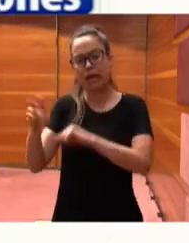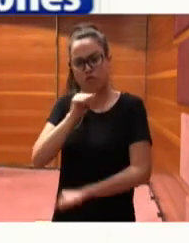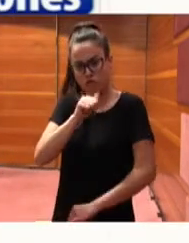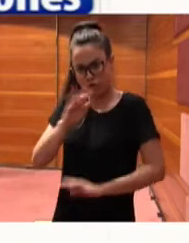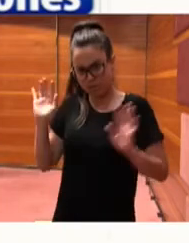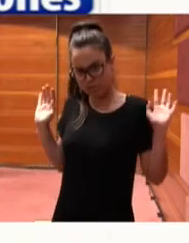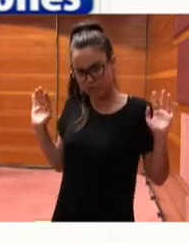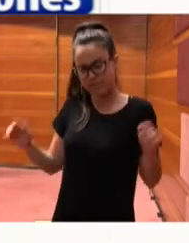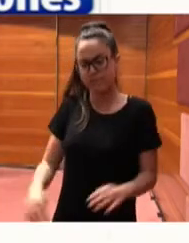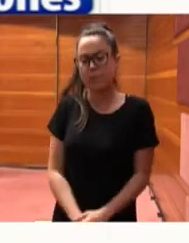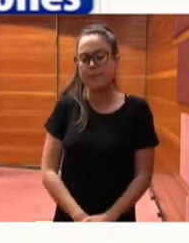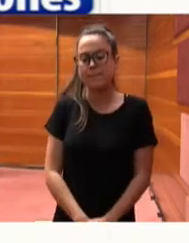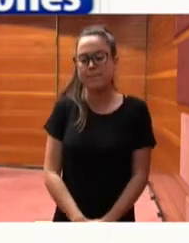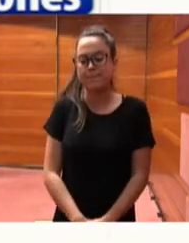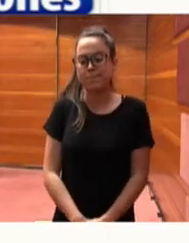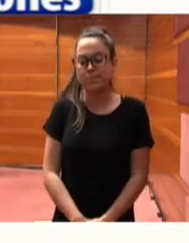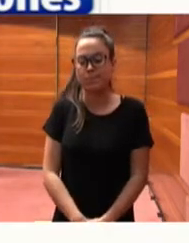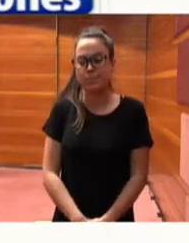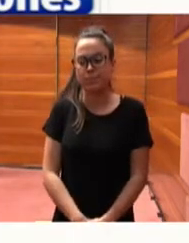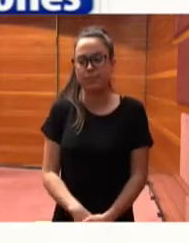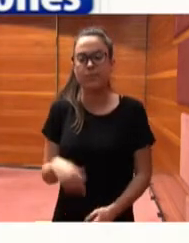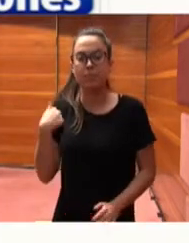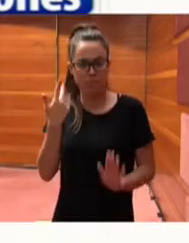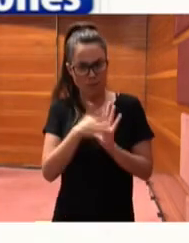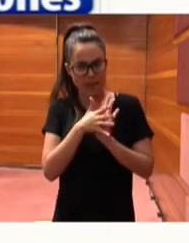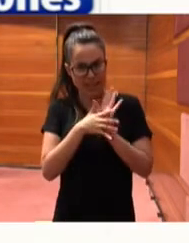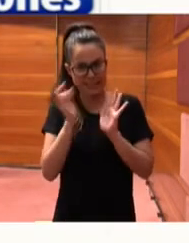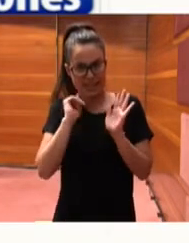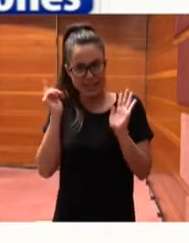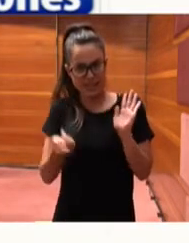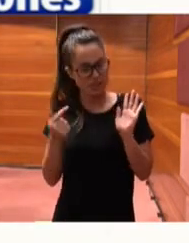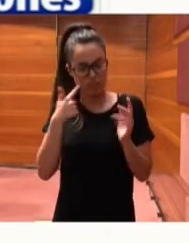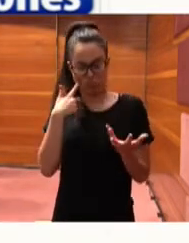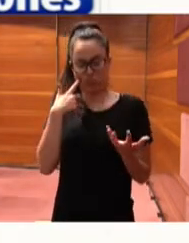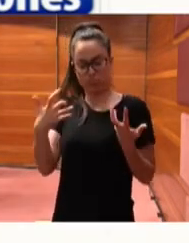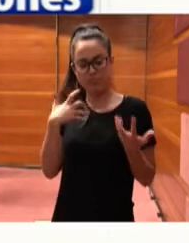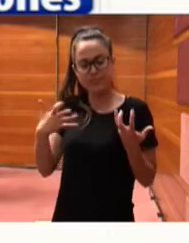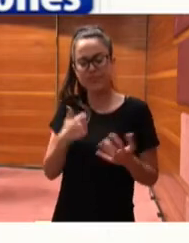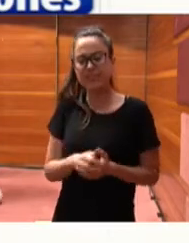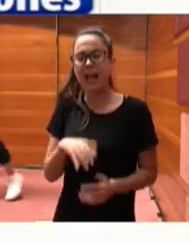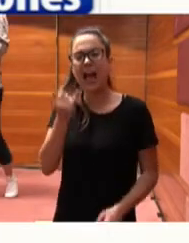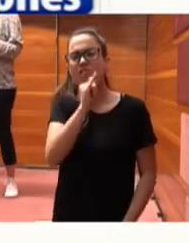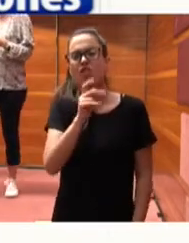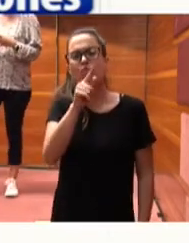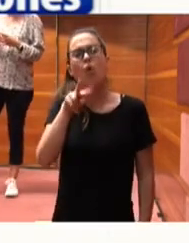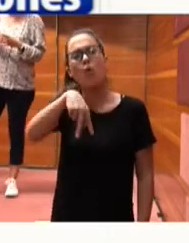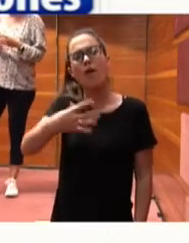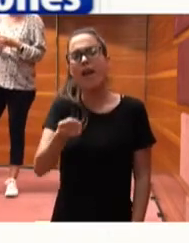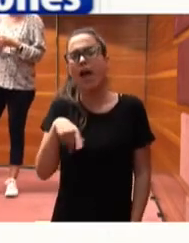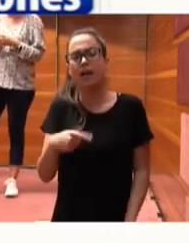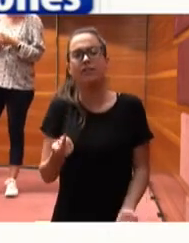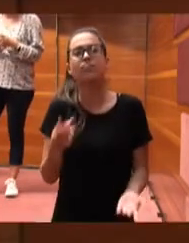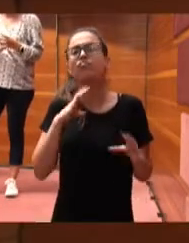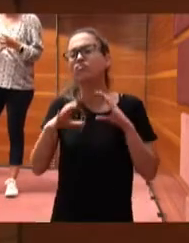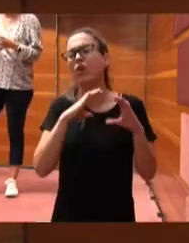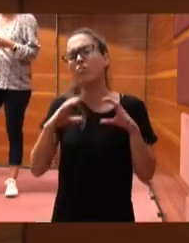menos. Pero os voy a hablar de este caso que me llamó mucho la atención, porque Azcuna era un animal político. ¿Vale?